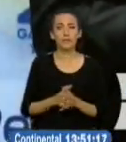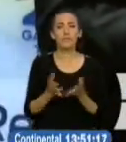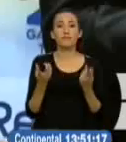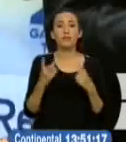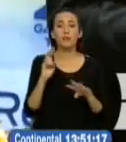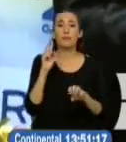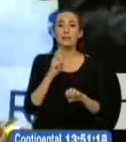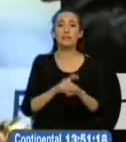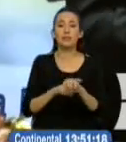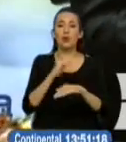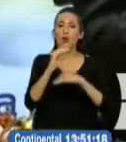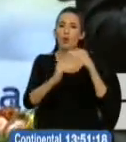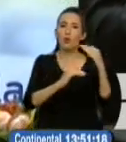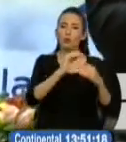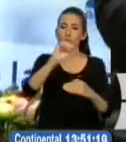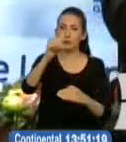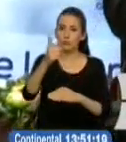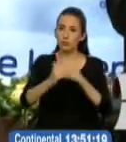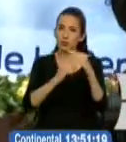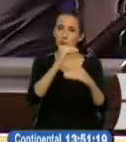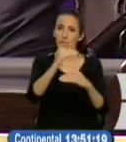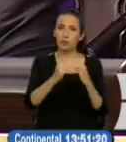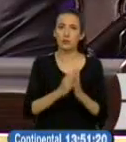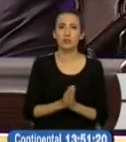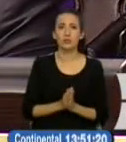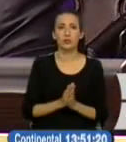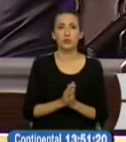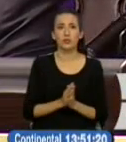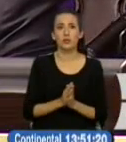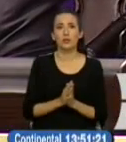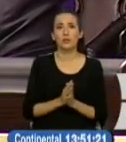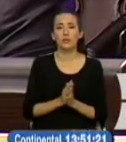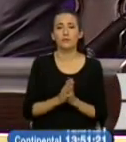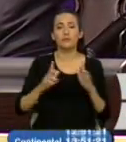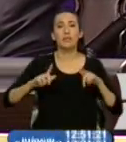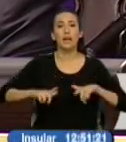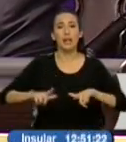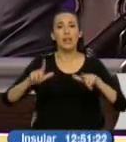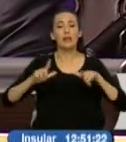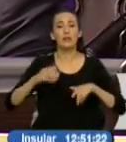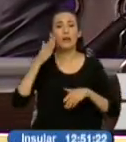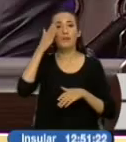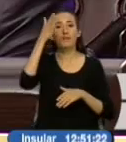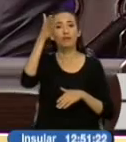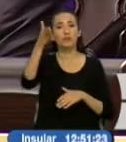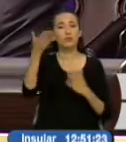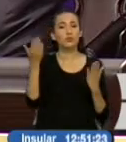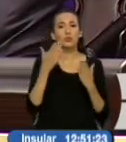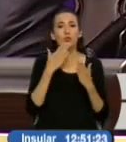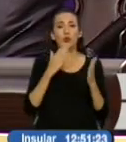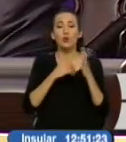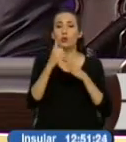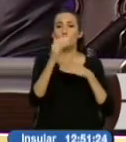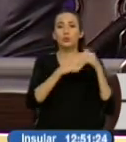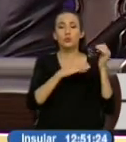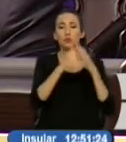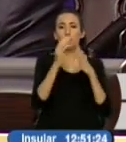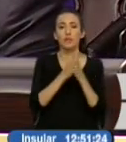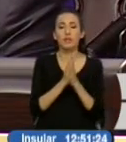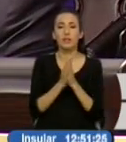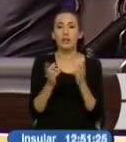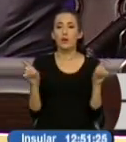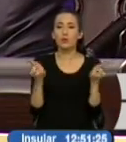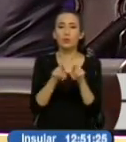iniciar otro proceso, expresó el presidente Moreno. El momento de marchar hacia el futuro, de construir en unidad de